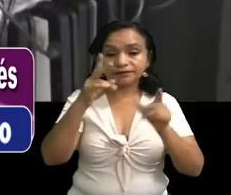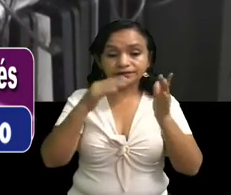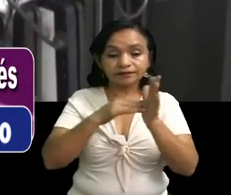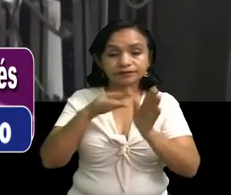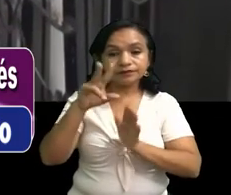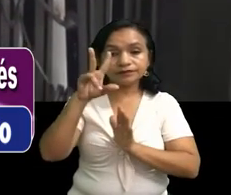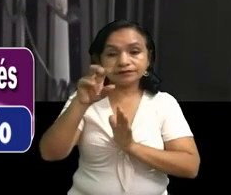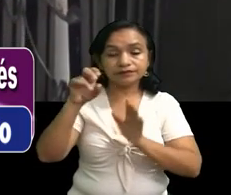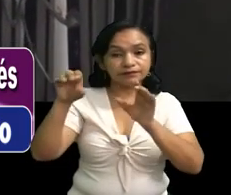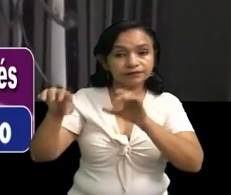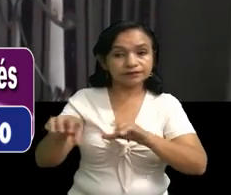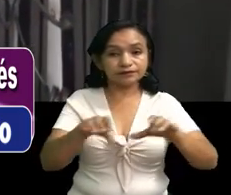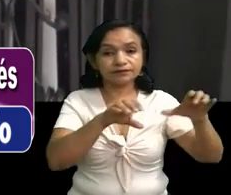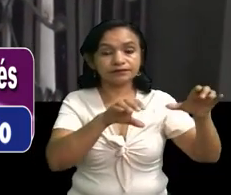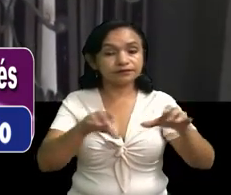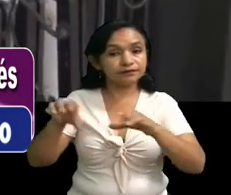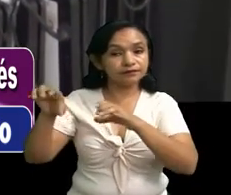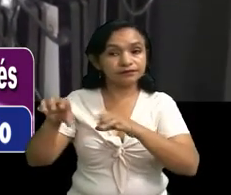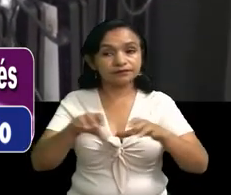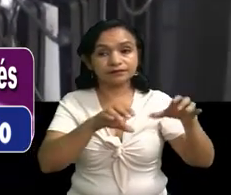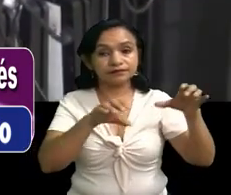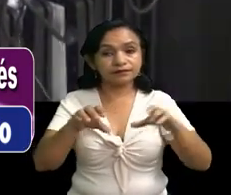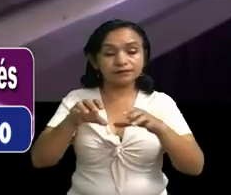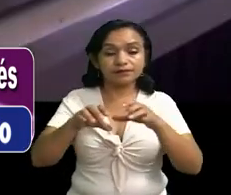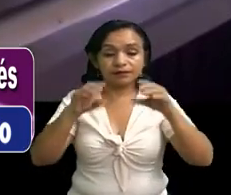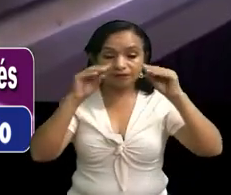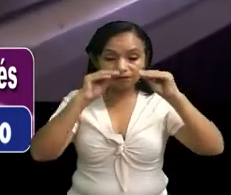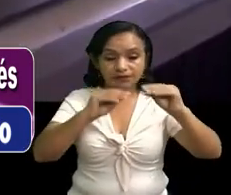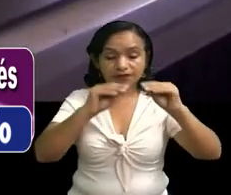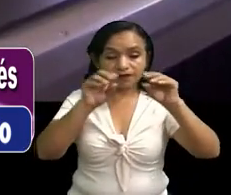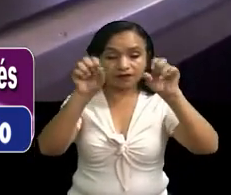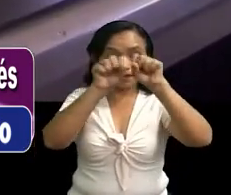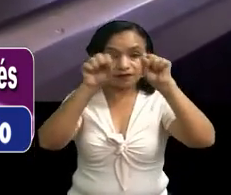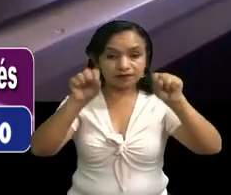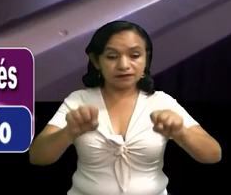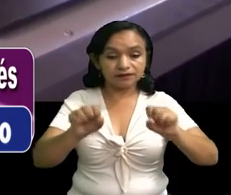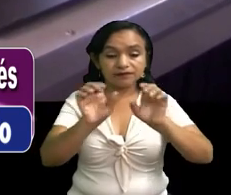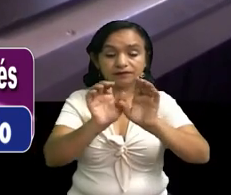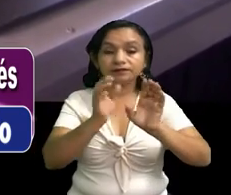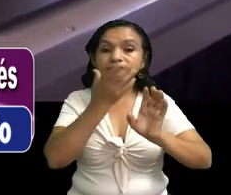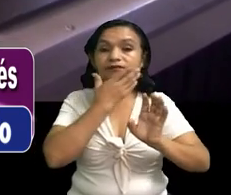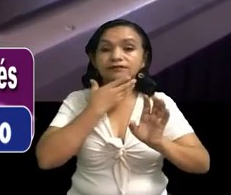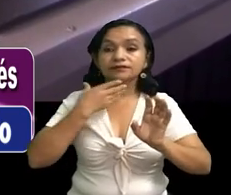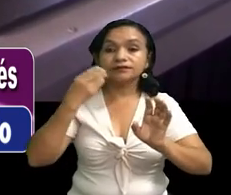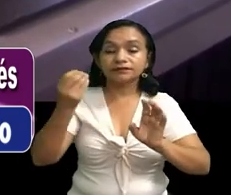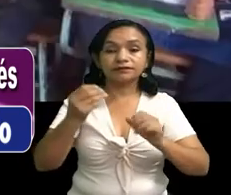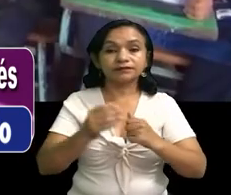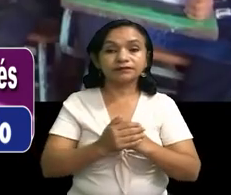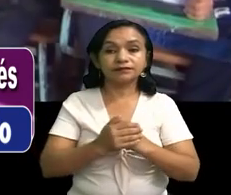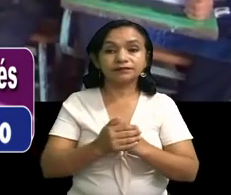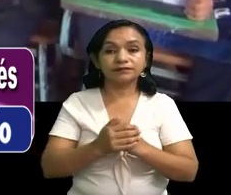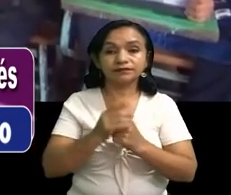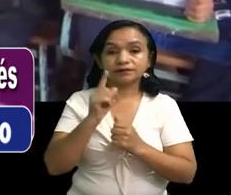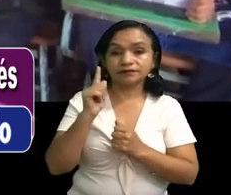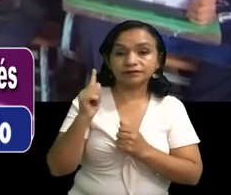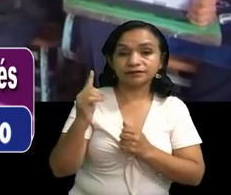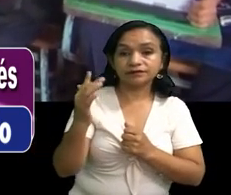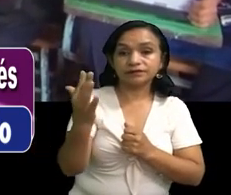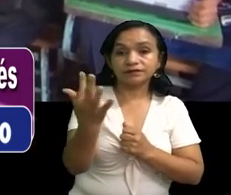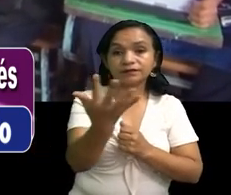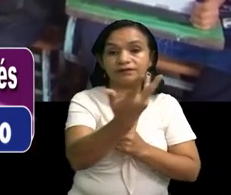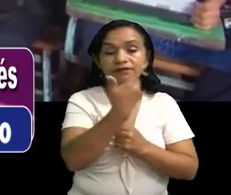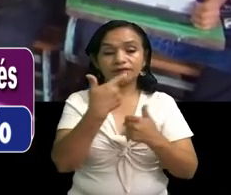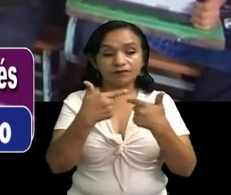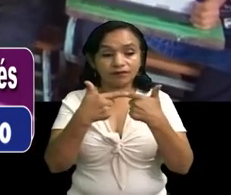los eventos que vamos a hacer en términos de capacitación. Porque en principio ahorita entran todos los que son el